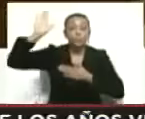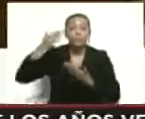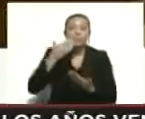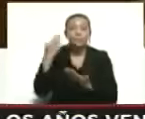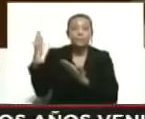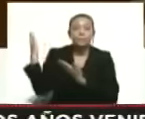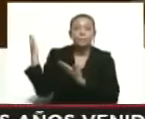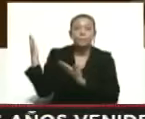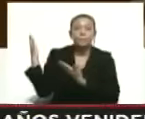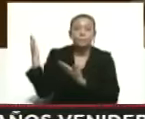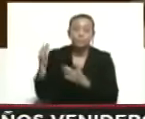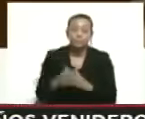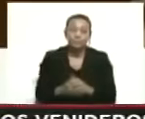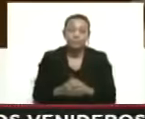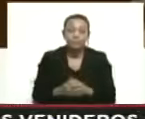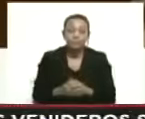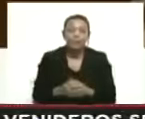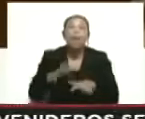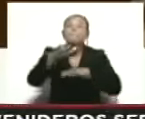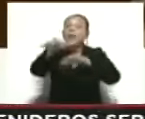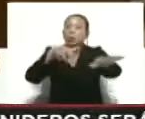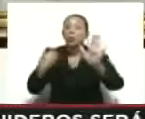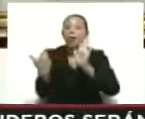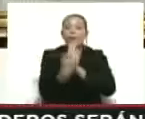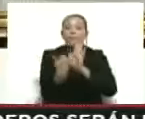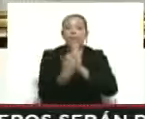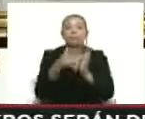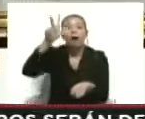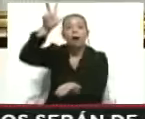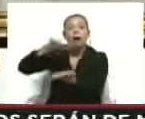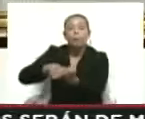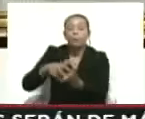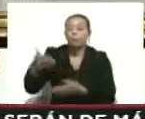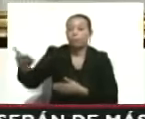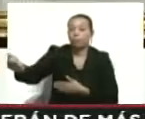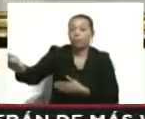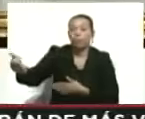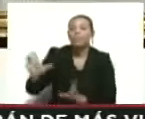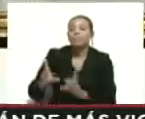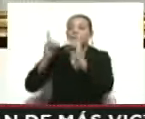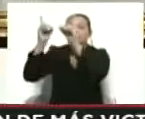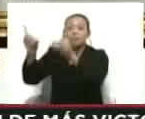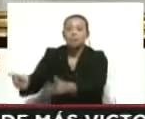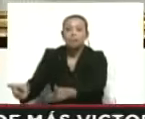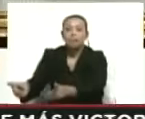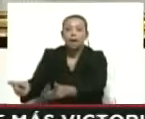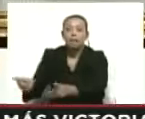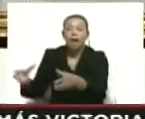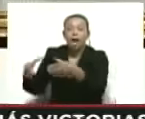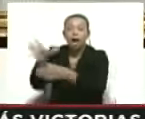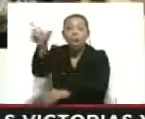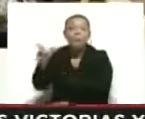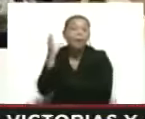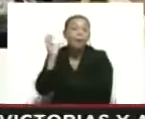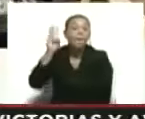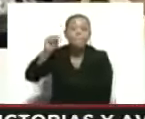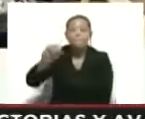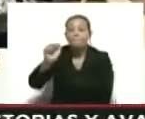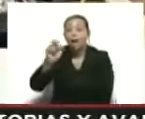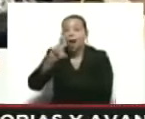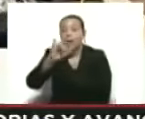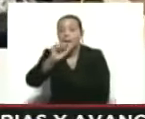costumbre. Mayoría evidente, aprobado. Queda designada la ciudadana María